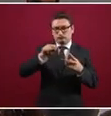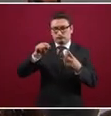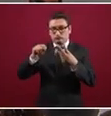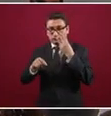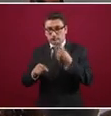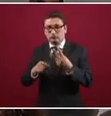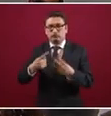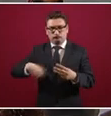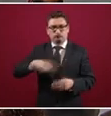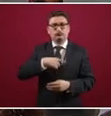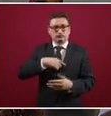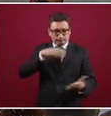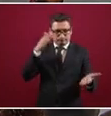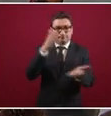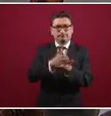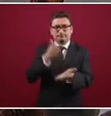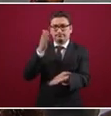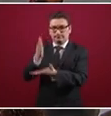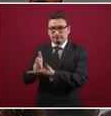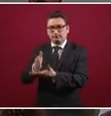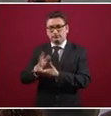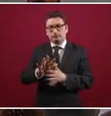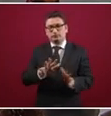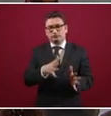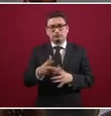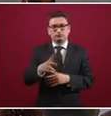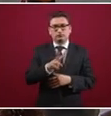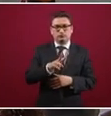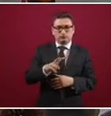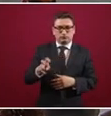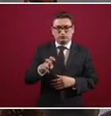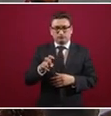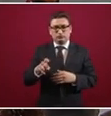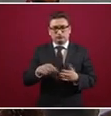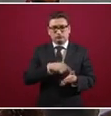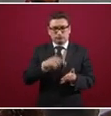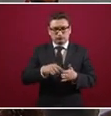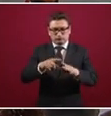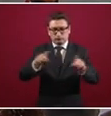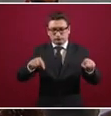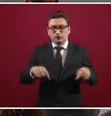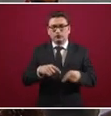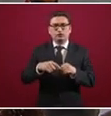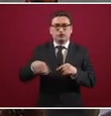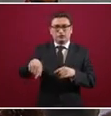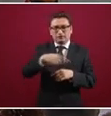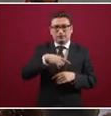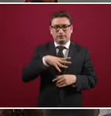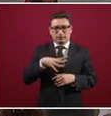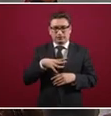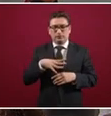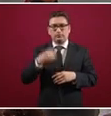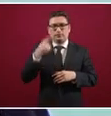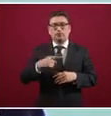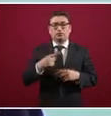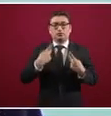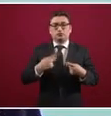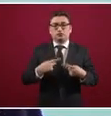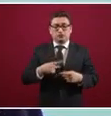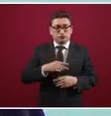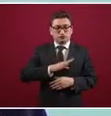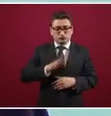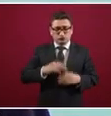directamente a la mayoría de los más de 250 anfiteatros que hay en el país para corroborar la situación en la que se encuentran